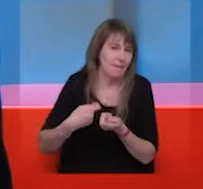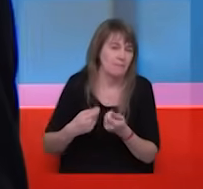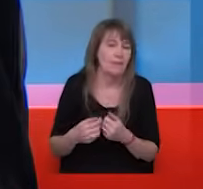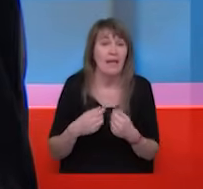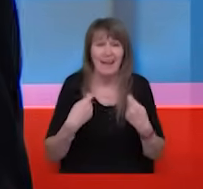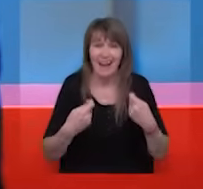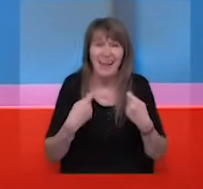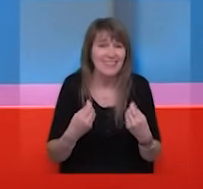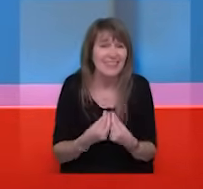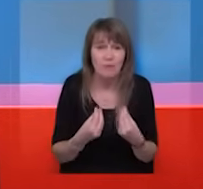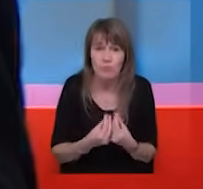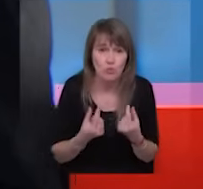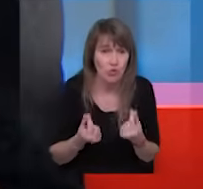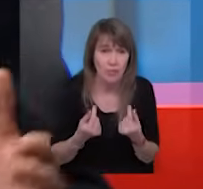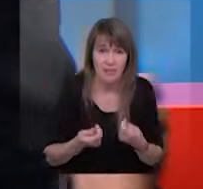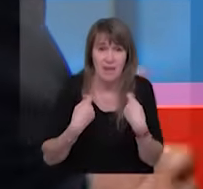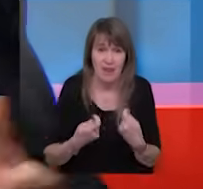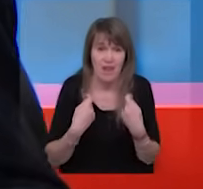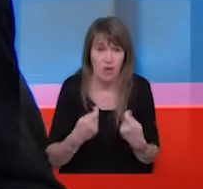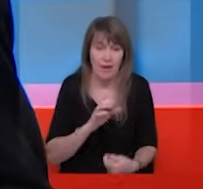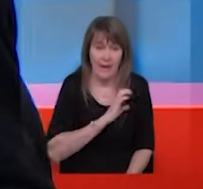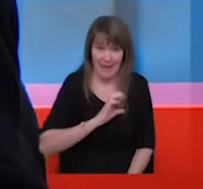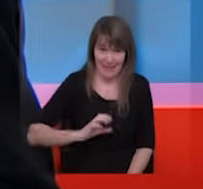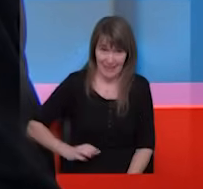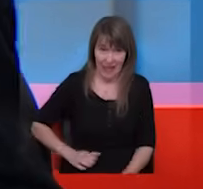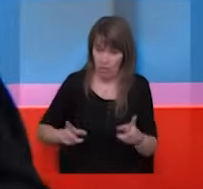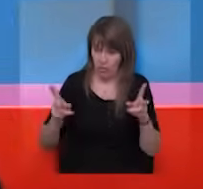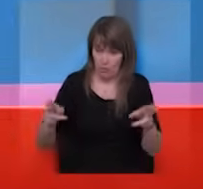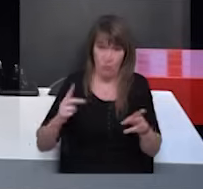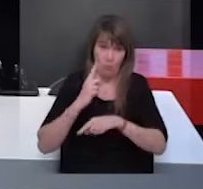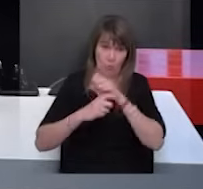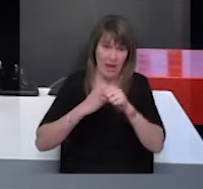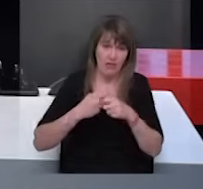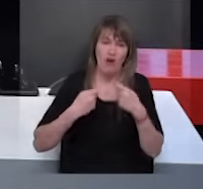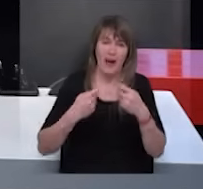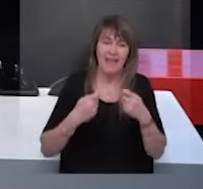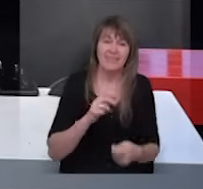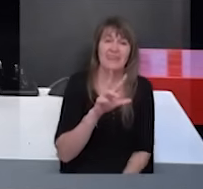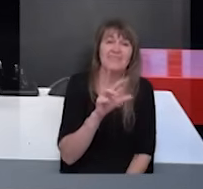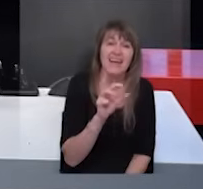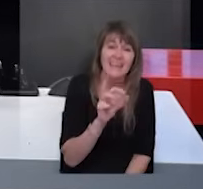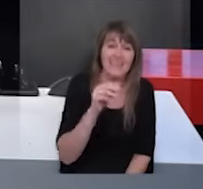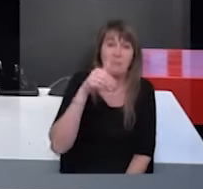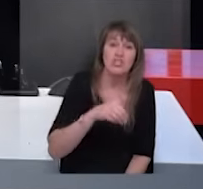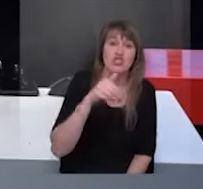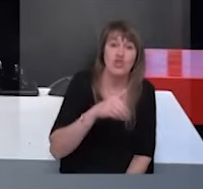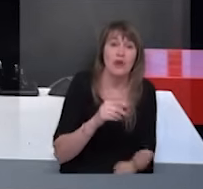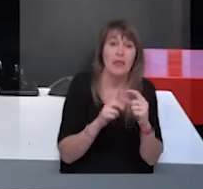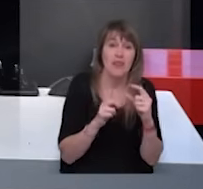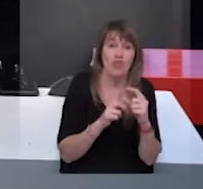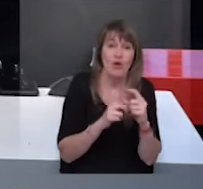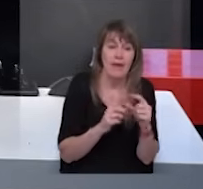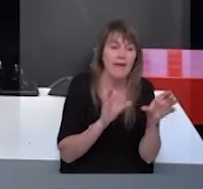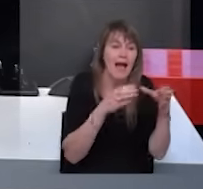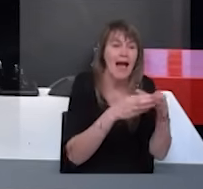dinero acabo de decir que el estado en todo el proceso electoral transfiere algo así como 30 millones de dólares a los partidos Eso debería ser